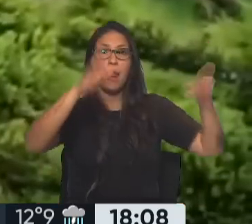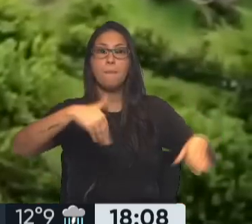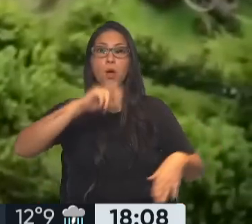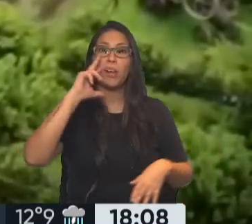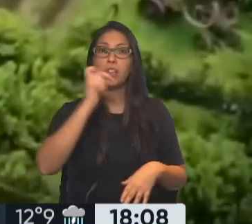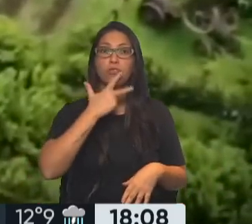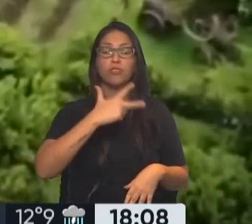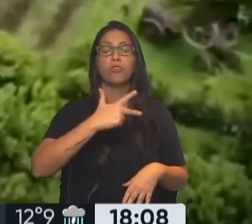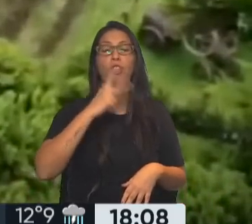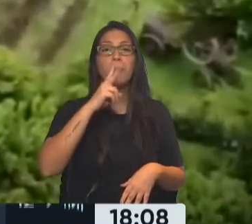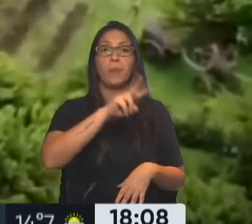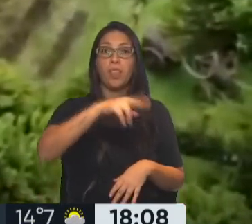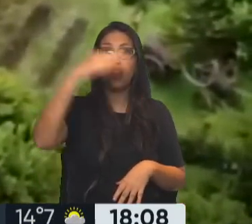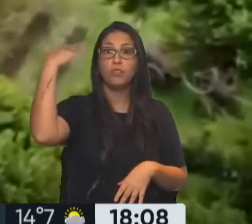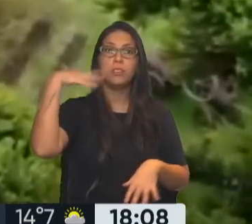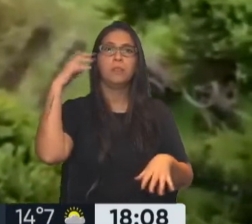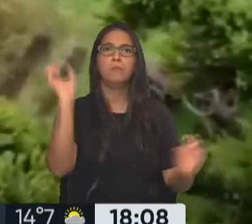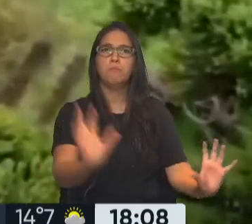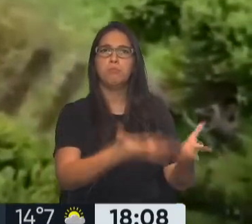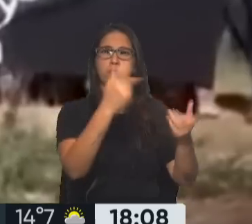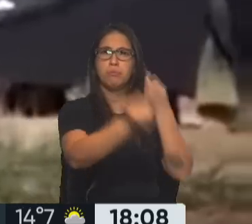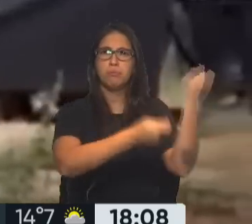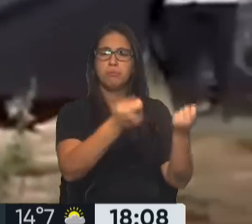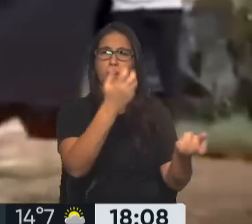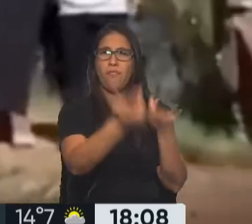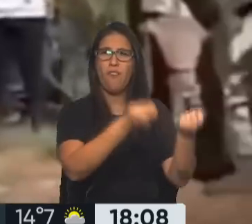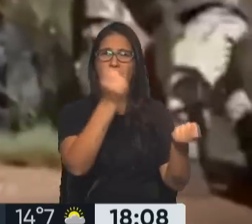en 2022, calificado por Boric como terrorista.